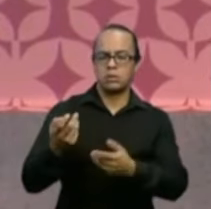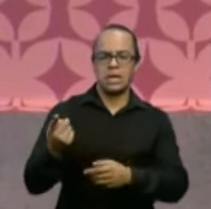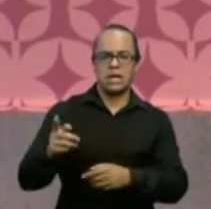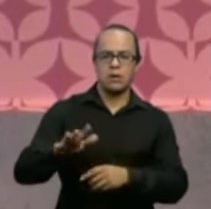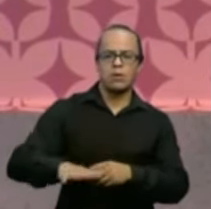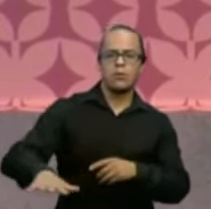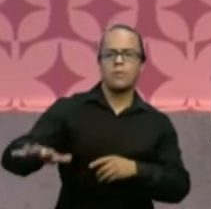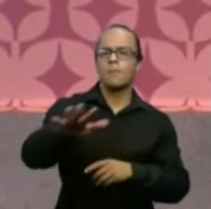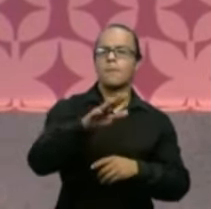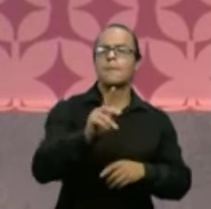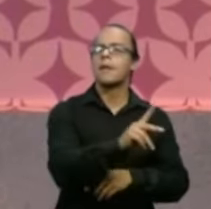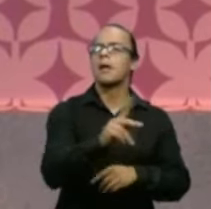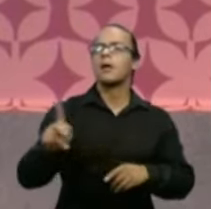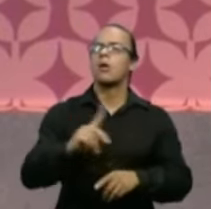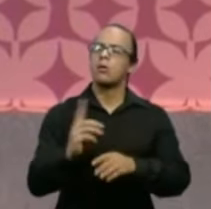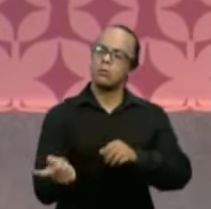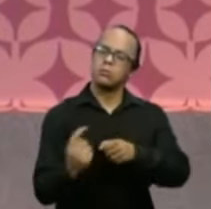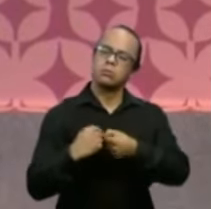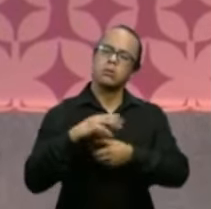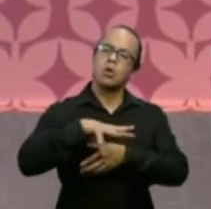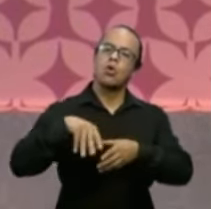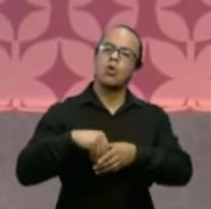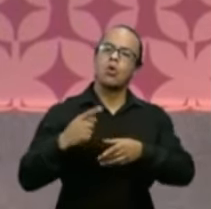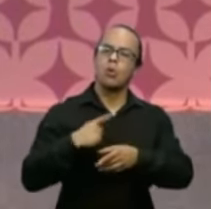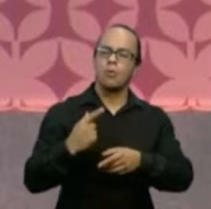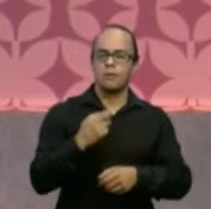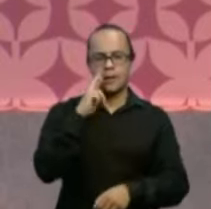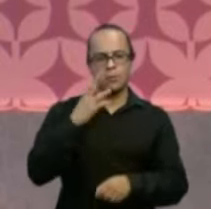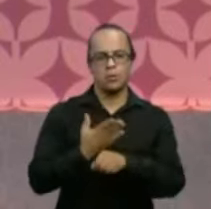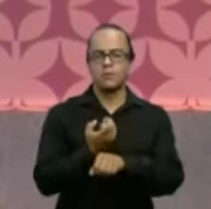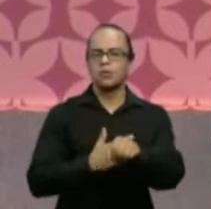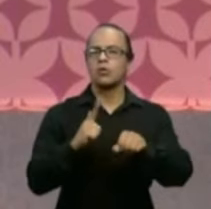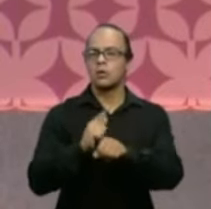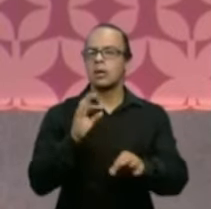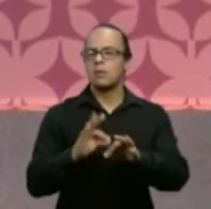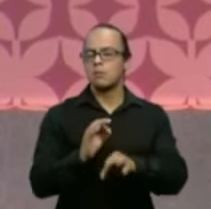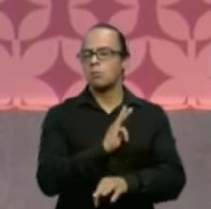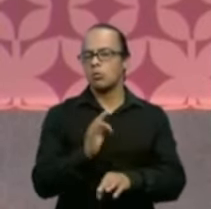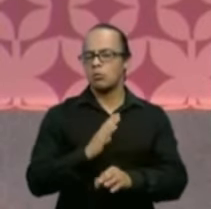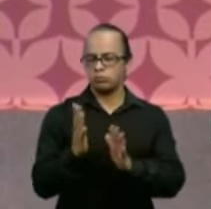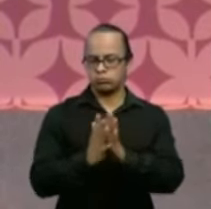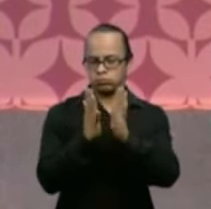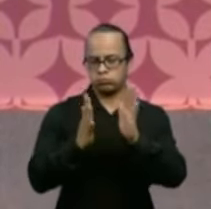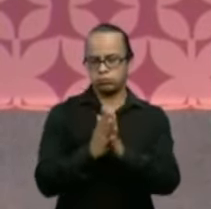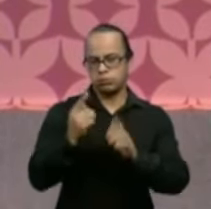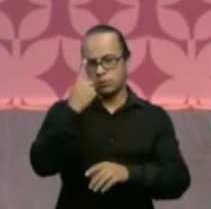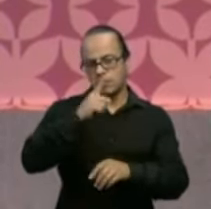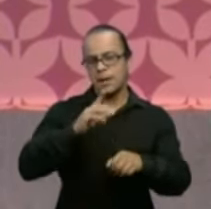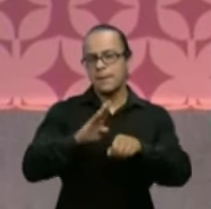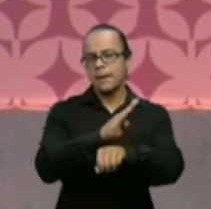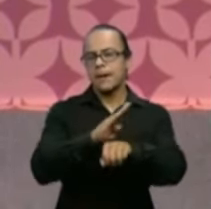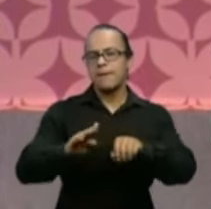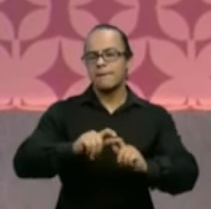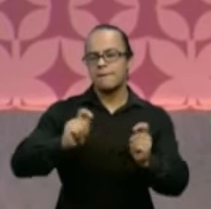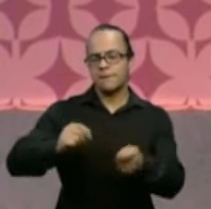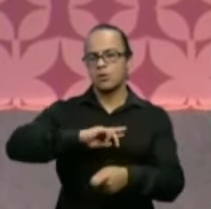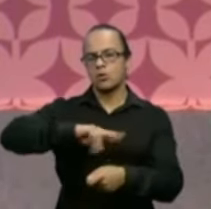los convoco a sumarse con responsabilidad social y ambiental a los beneficios económicos que traerá